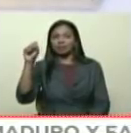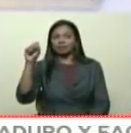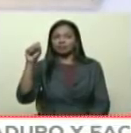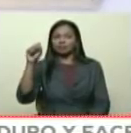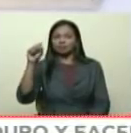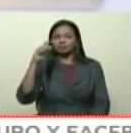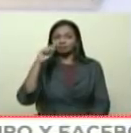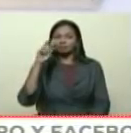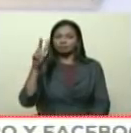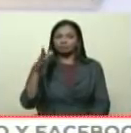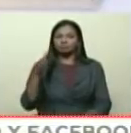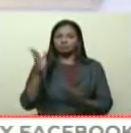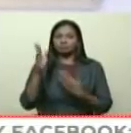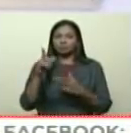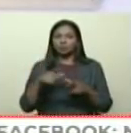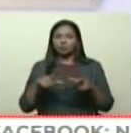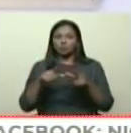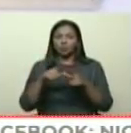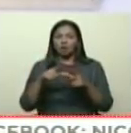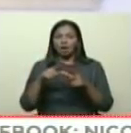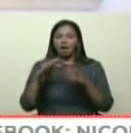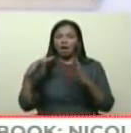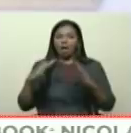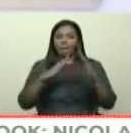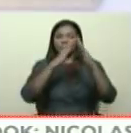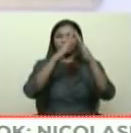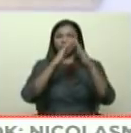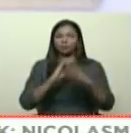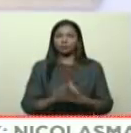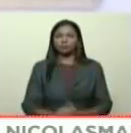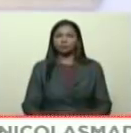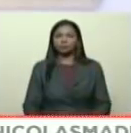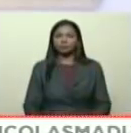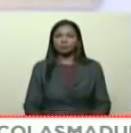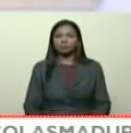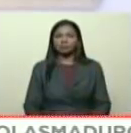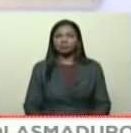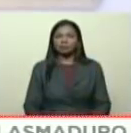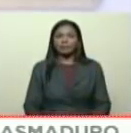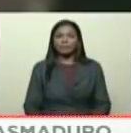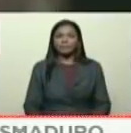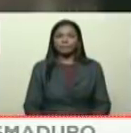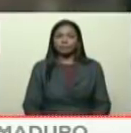Aquiles al panteón, dice Pedro Calzadilla. Aquiles Nasoa, bueno.